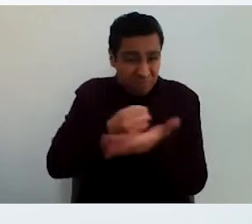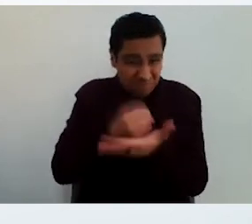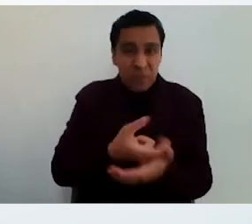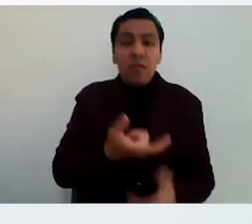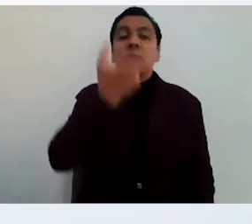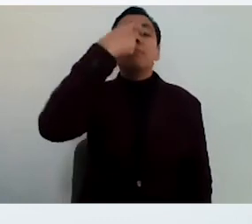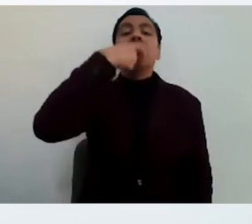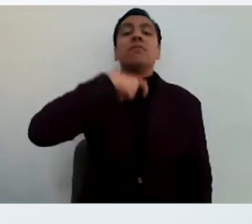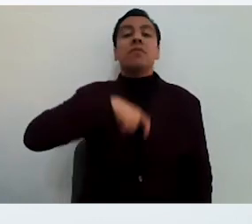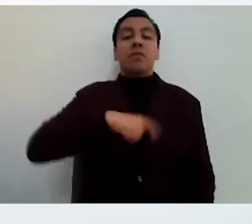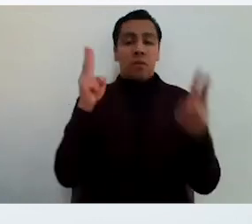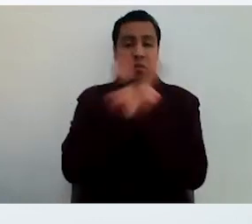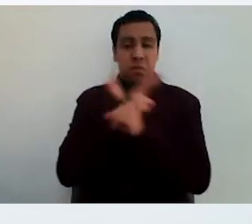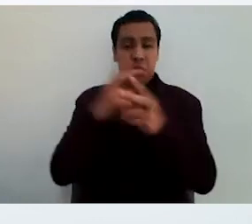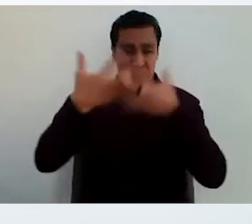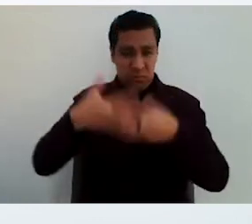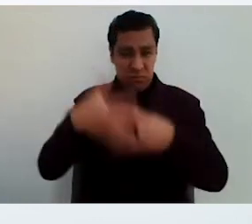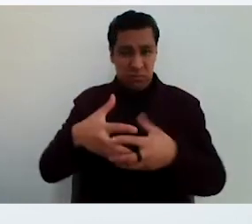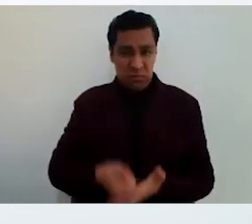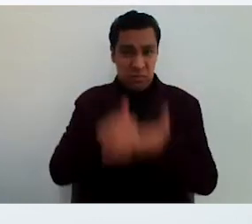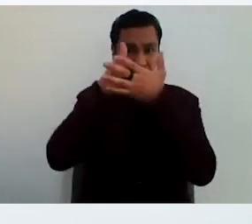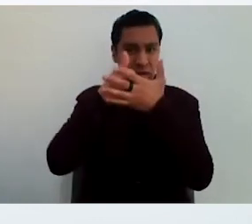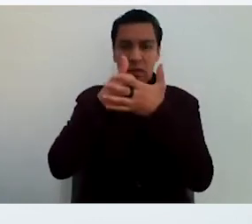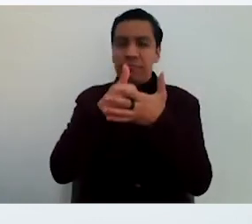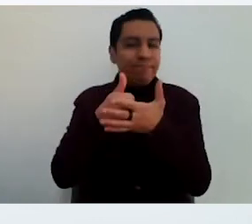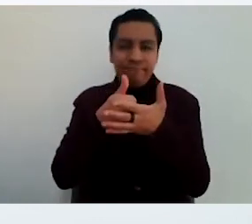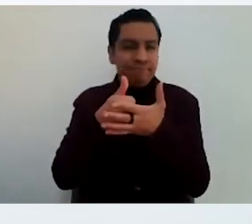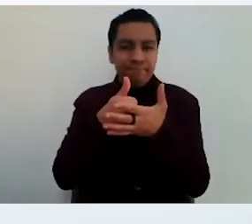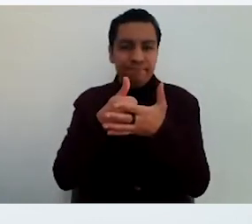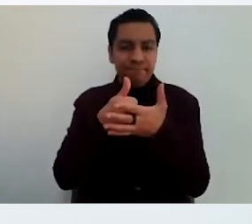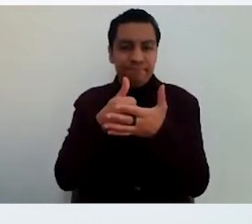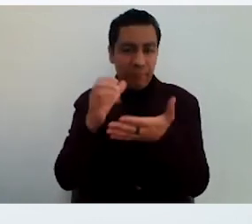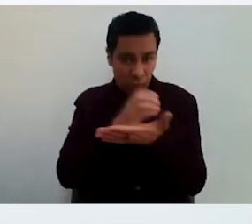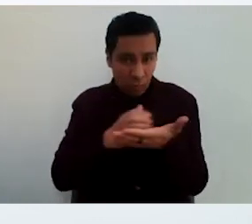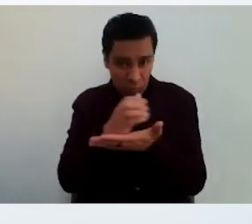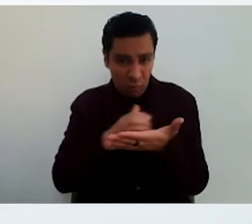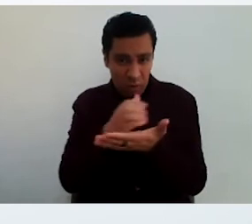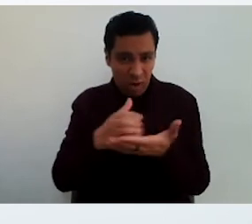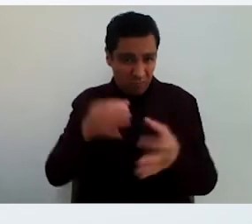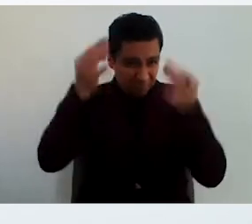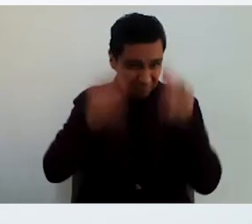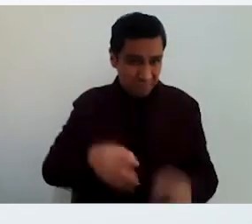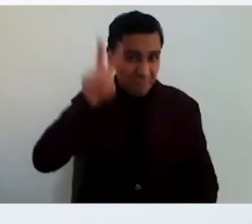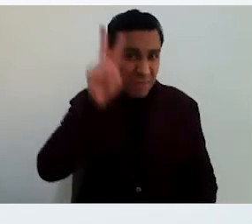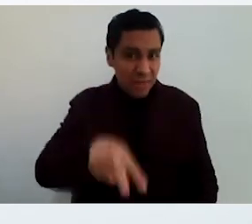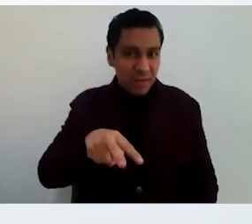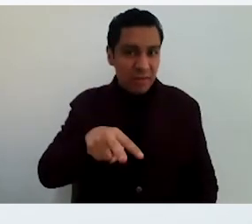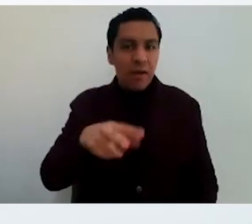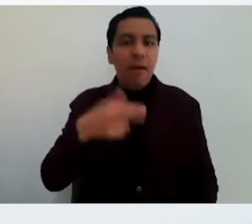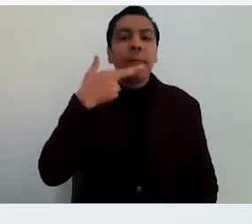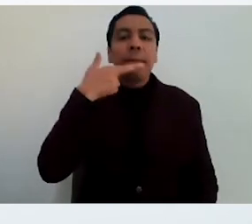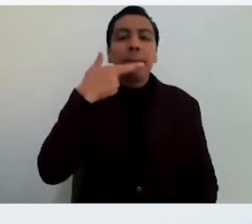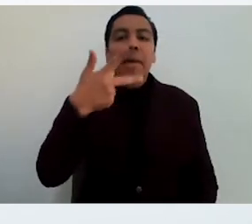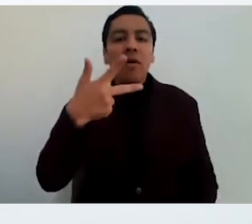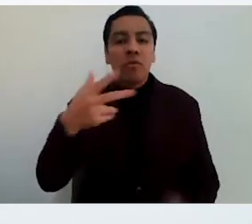respirador, y los que no se curan ni con el respirador. Y entonces dicen, no, pues ya mejor no los ponemos, no